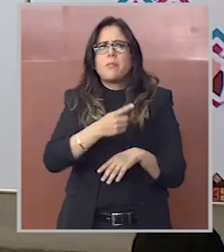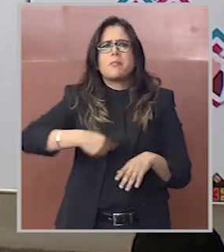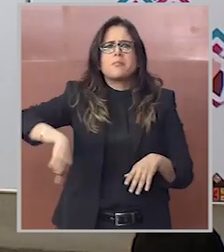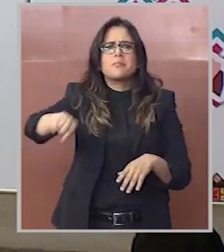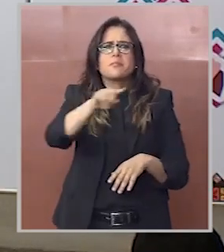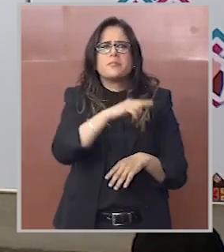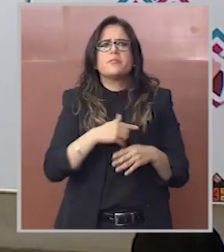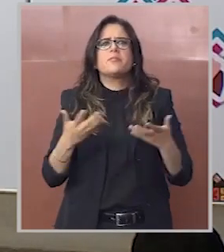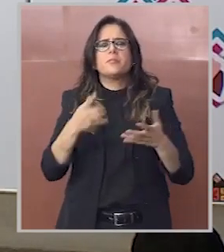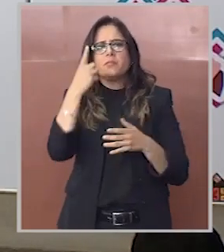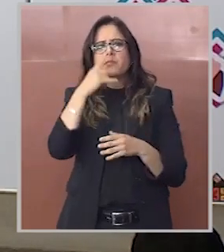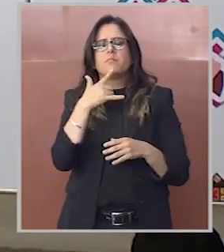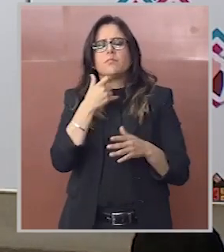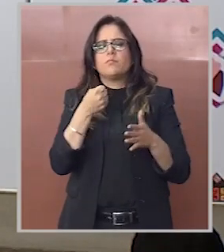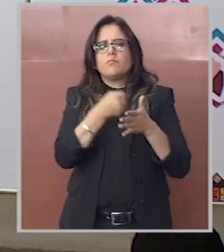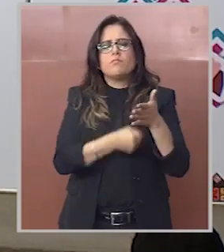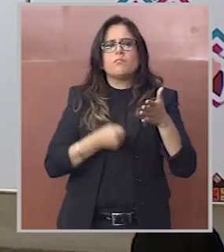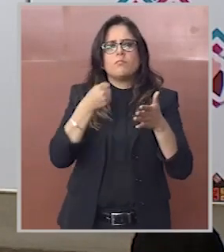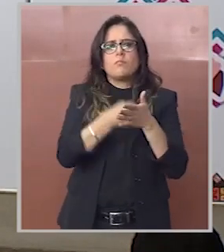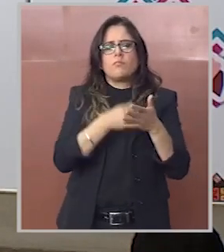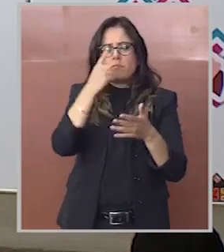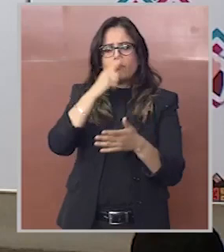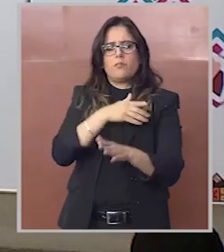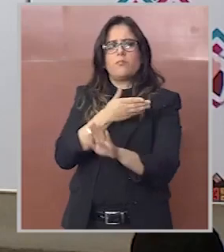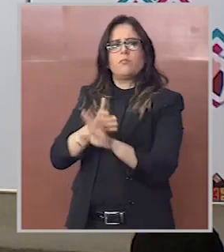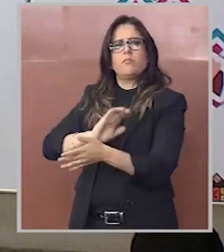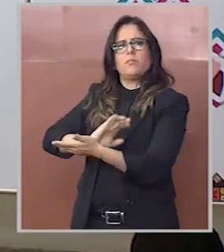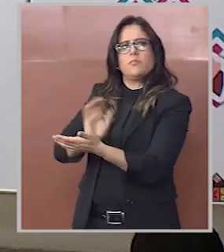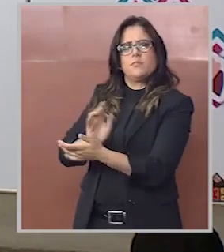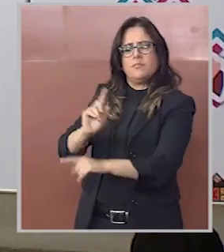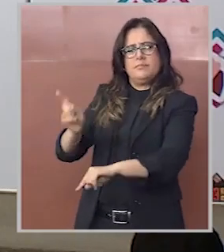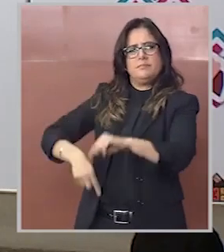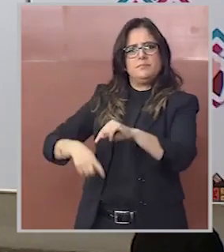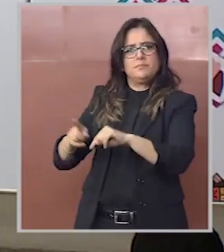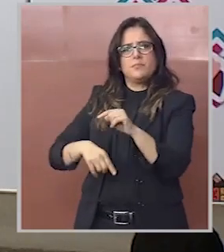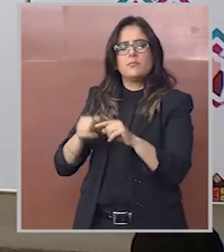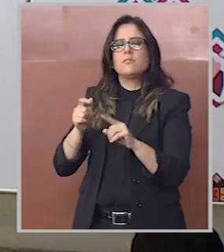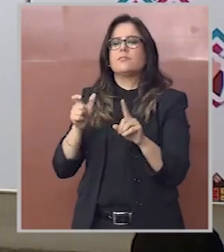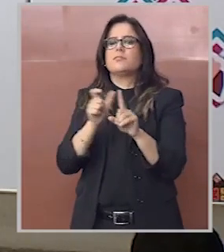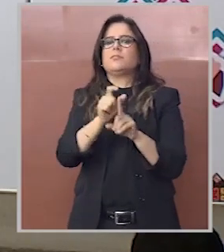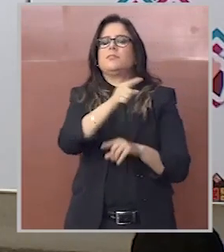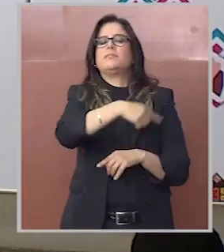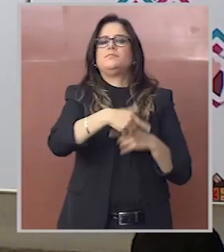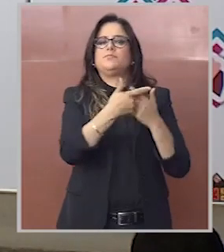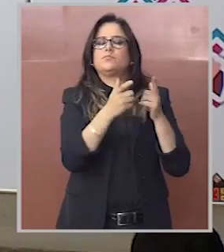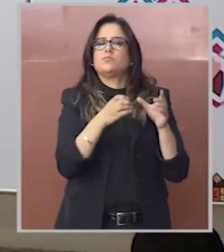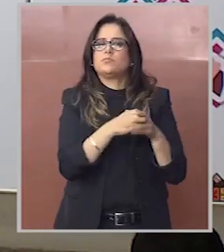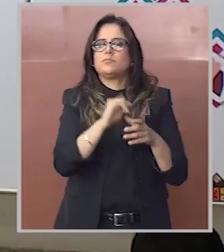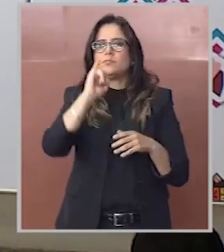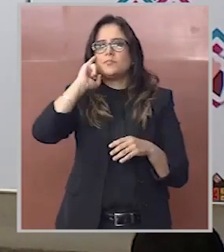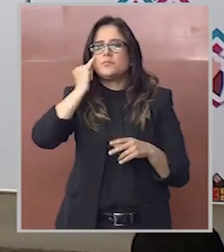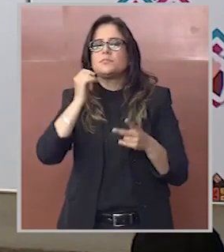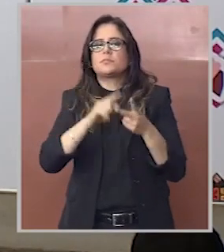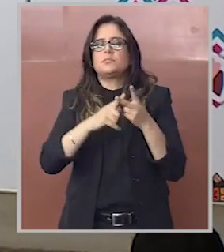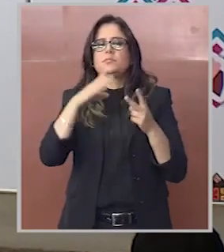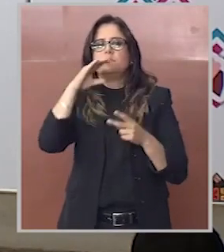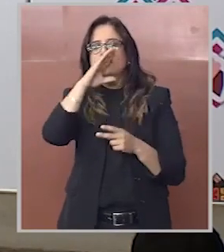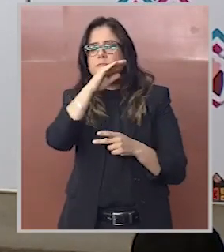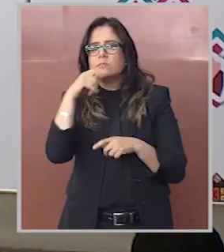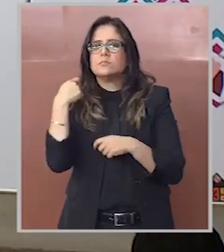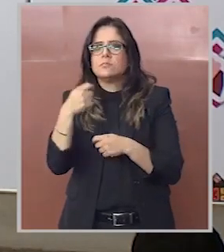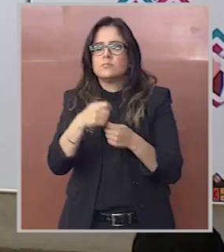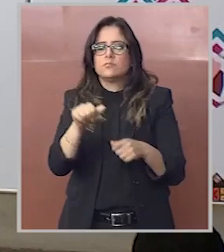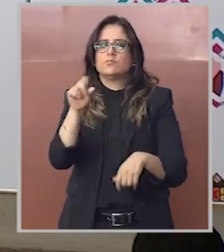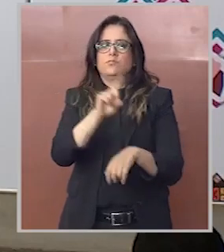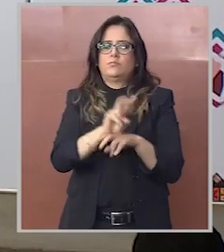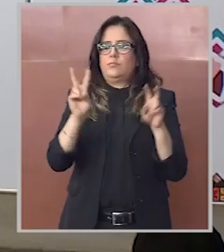y por lo tanto de proteger a los grupos vulnerables pueblos indígenas afrodescendientes que es lo que hoy día estamos reuniendo principalmente son